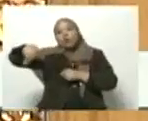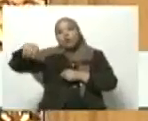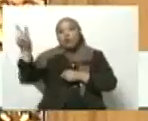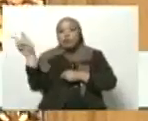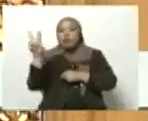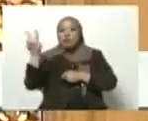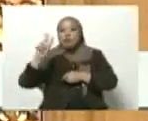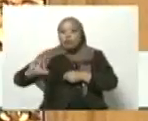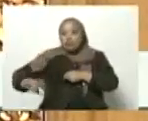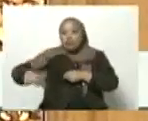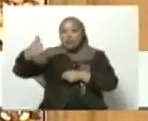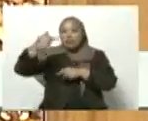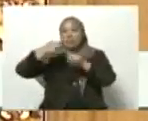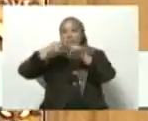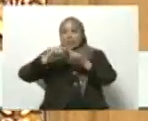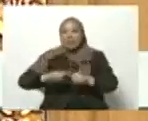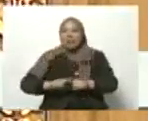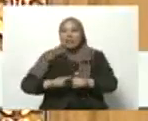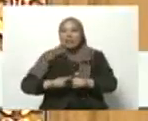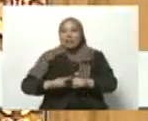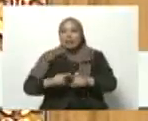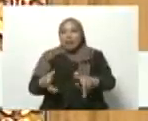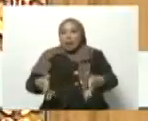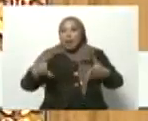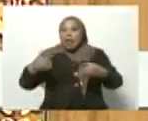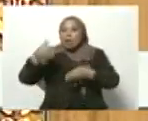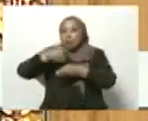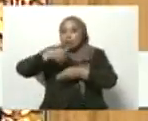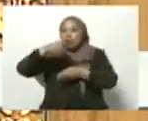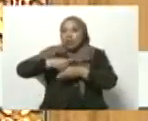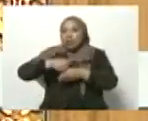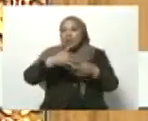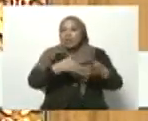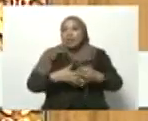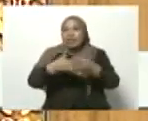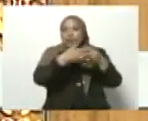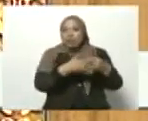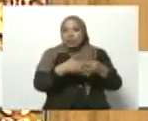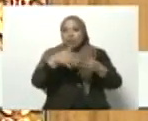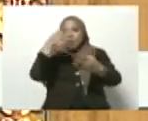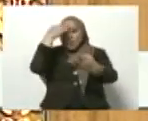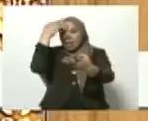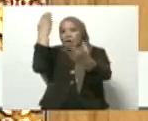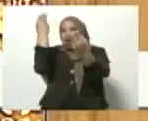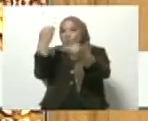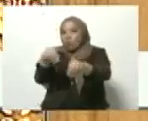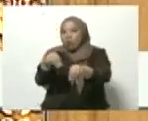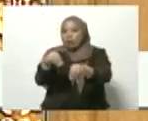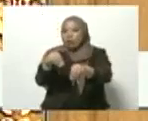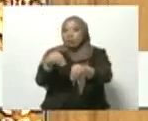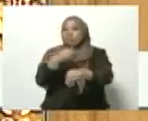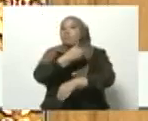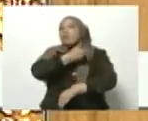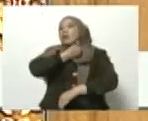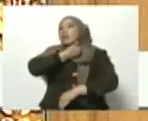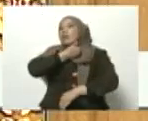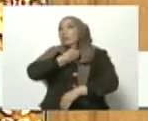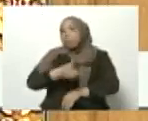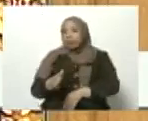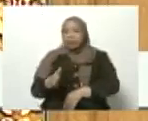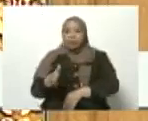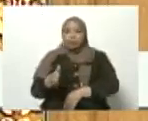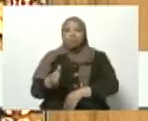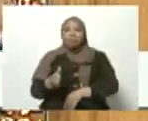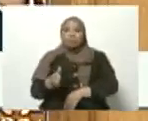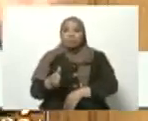una alta probabilidad de ganar las elecciones. Cuando ganen los republicanos otra vez, todos esos acuerdos se pierden. Esa es mi alerta. O